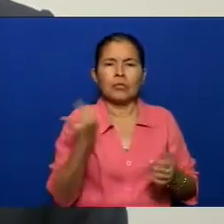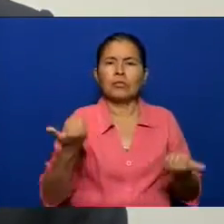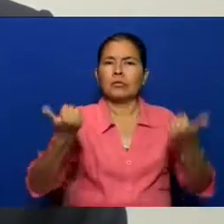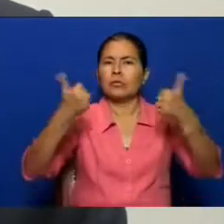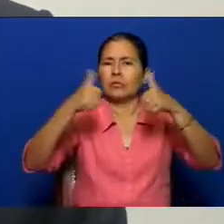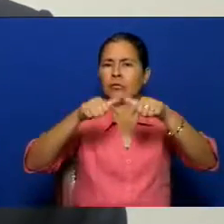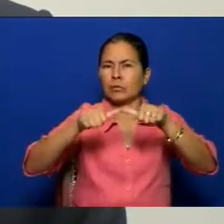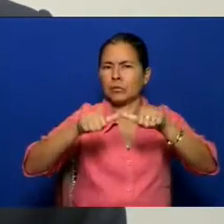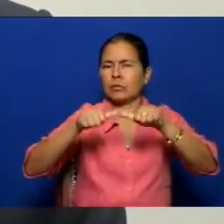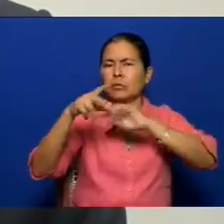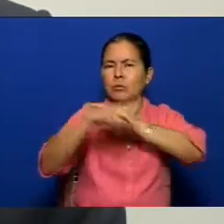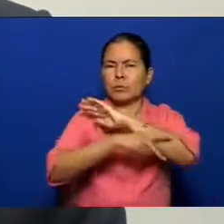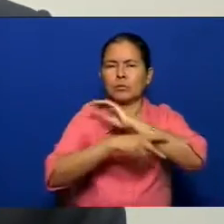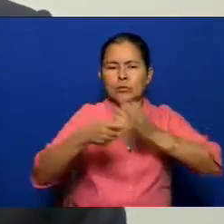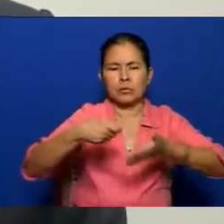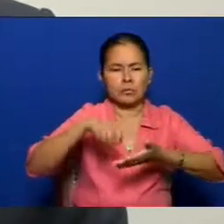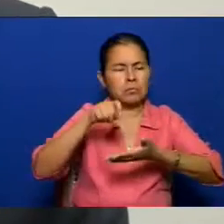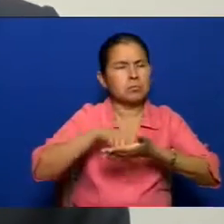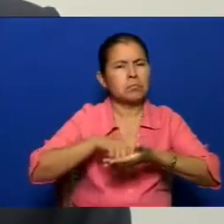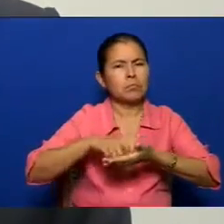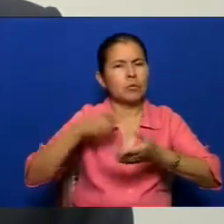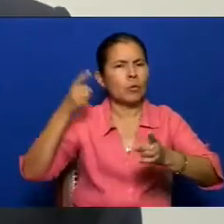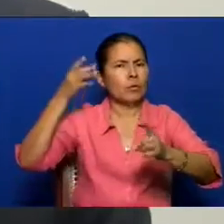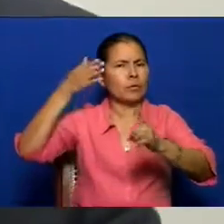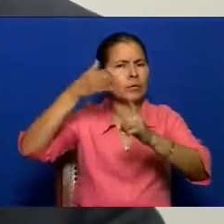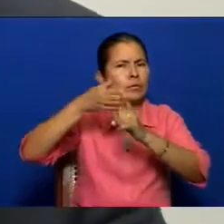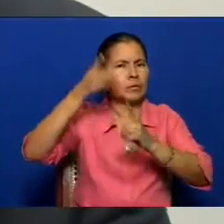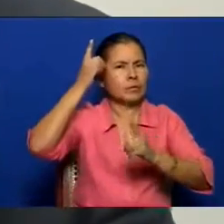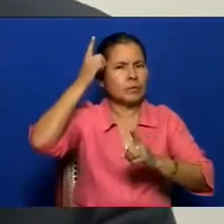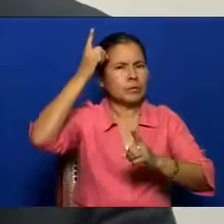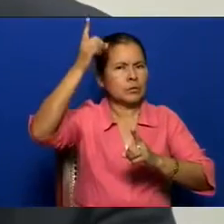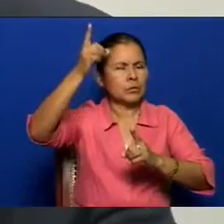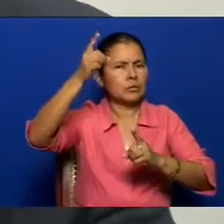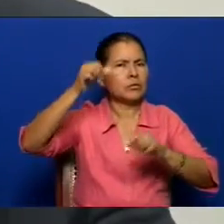los Objetivos de Desarrollo Sostenible. Yo diría que es